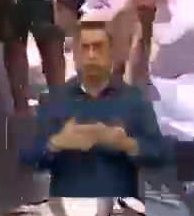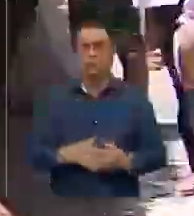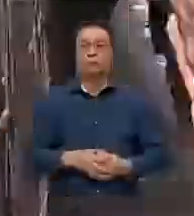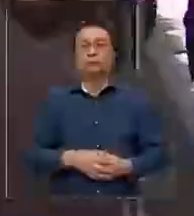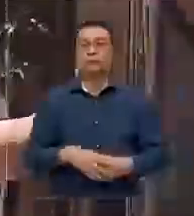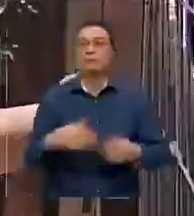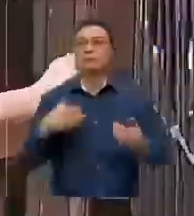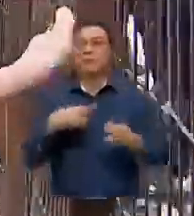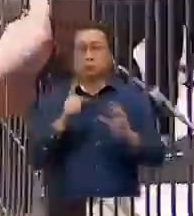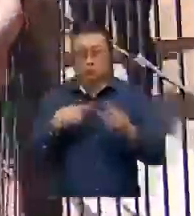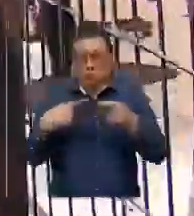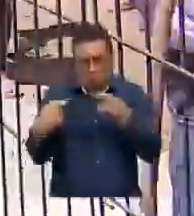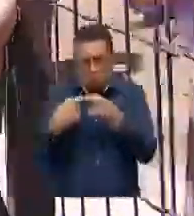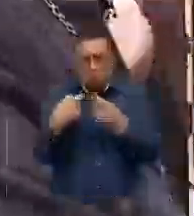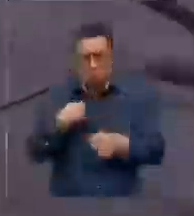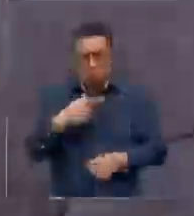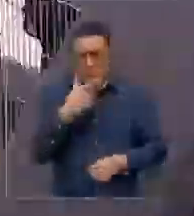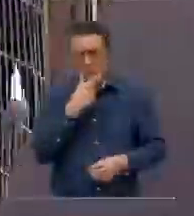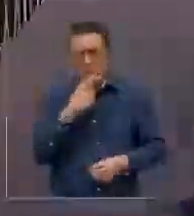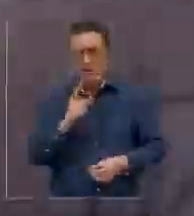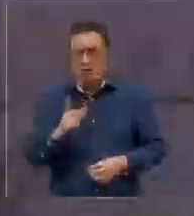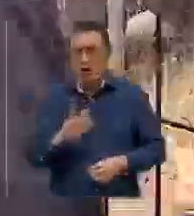ellos lo cual es de lo que vieron